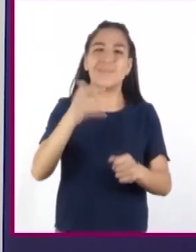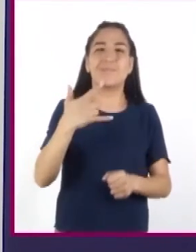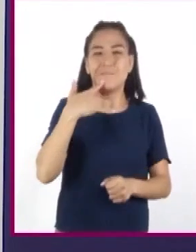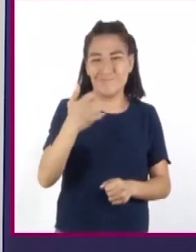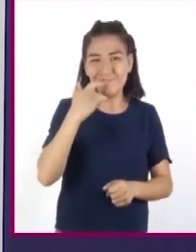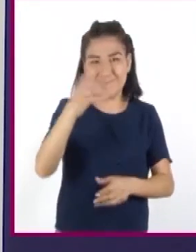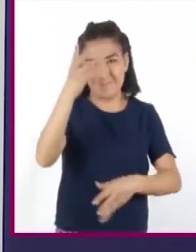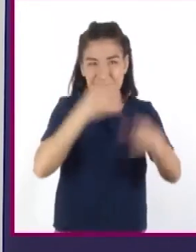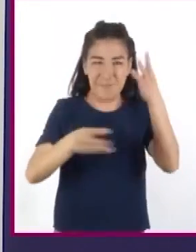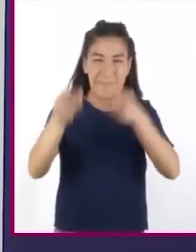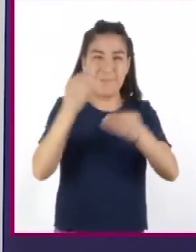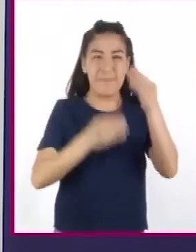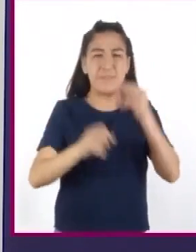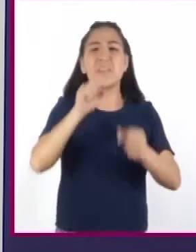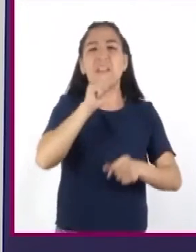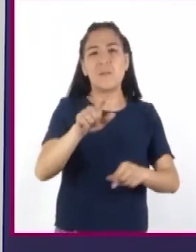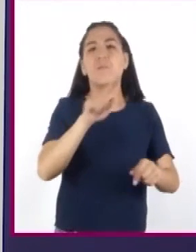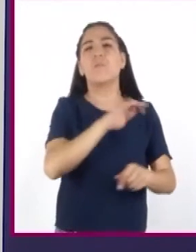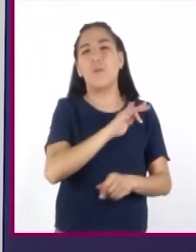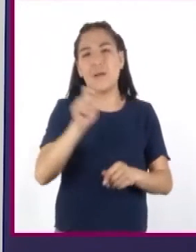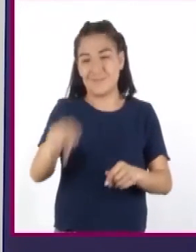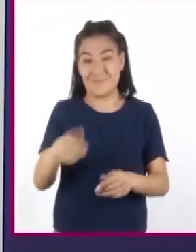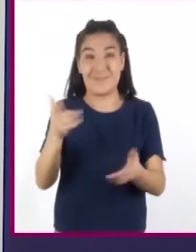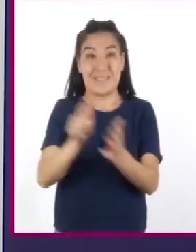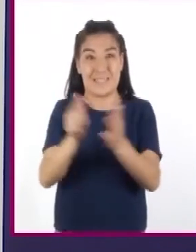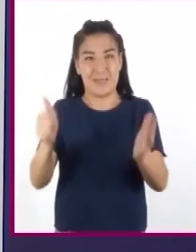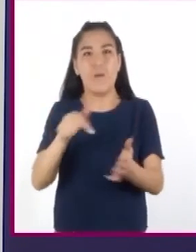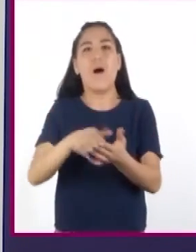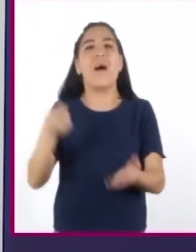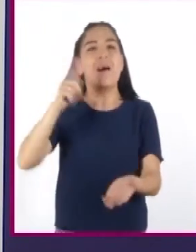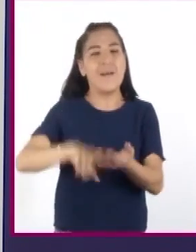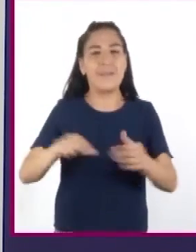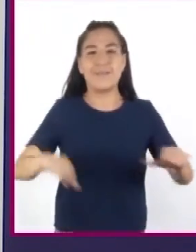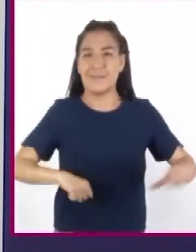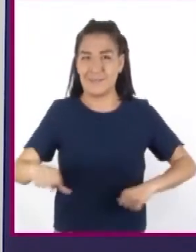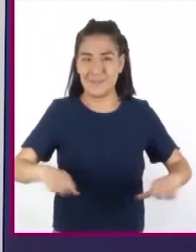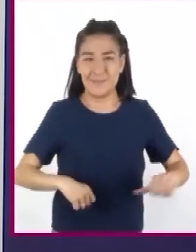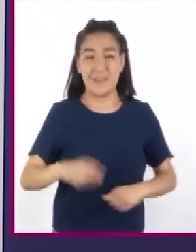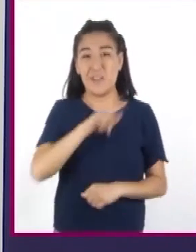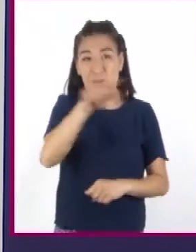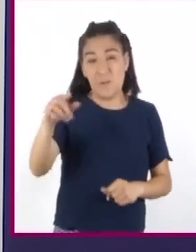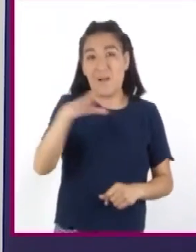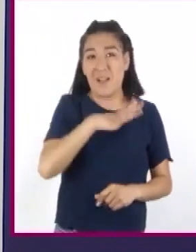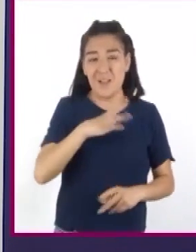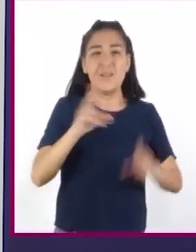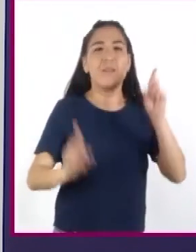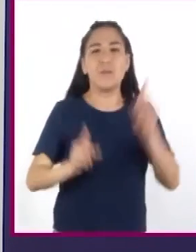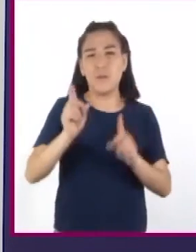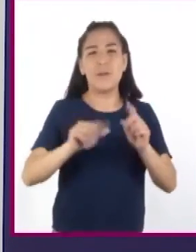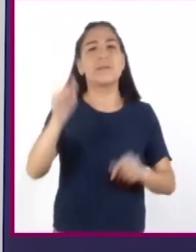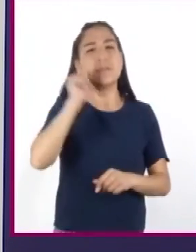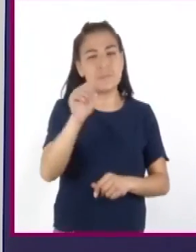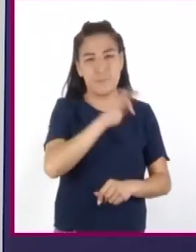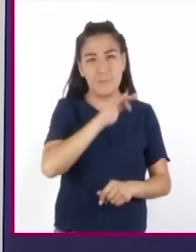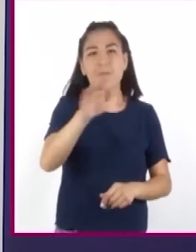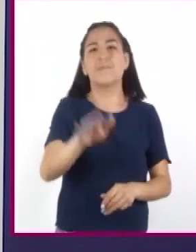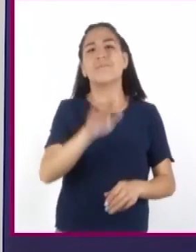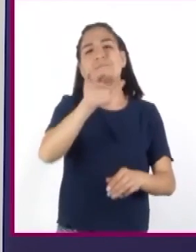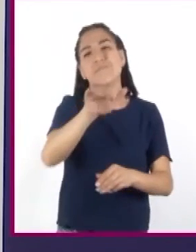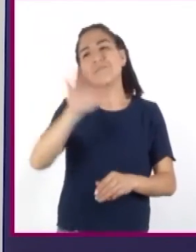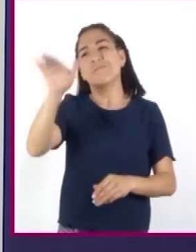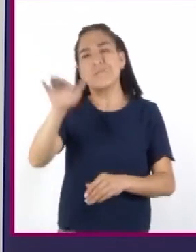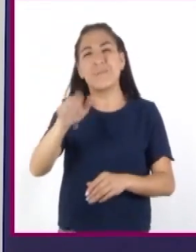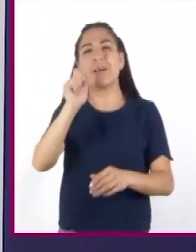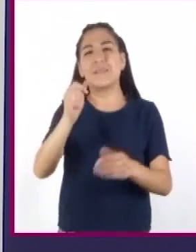También pueden realizar las actividades que en él se señalan. Y si tienen alguna duda, siempre pueden recurrir a